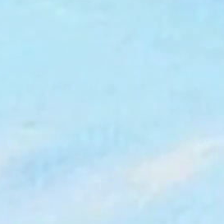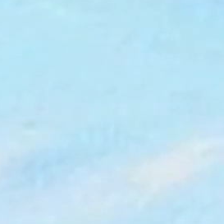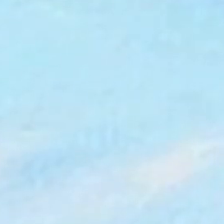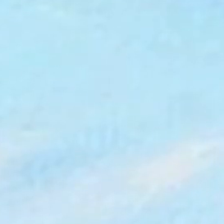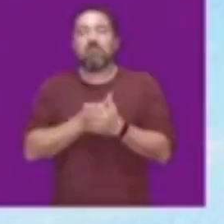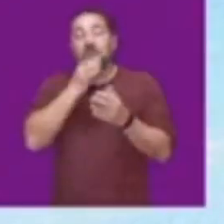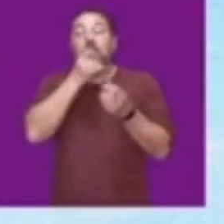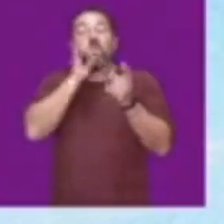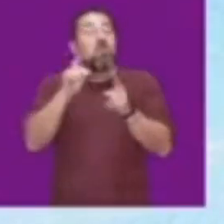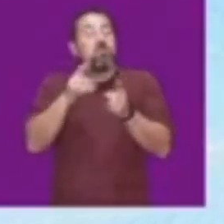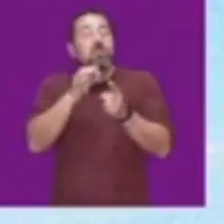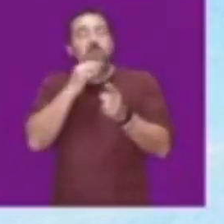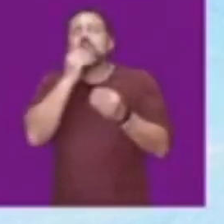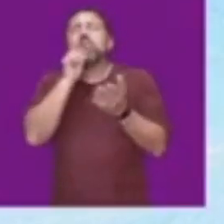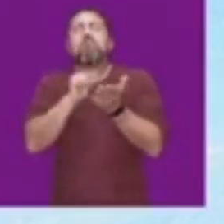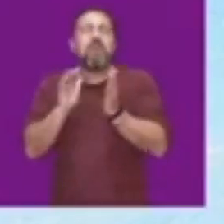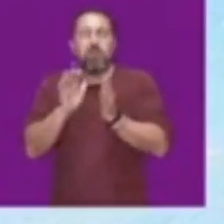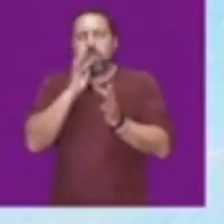buen momento